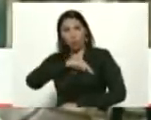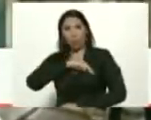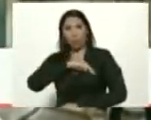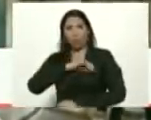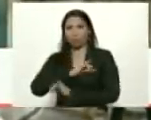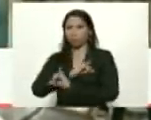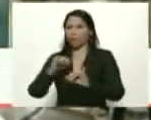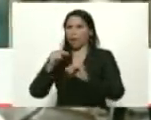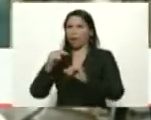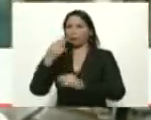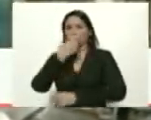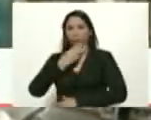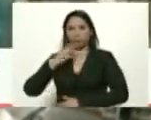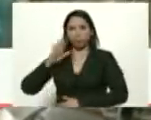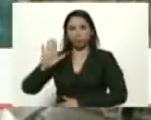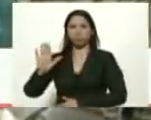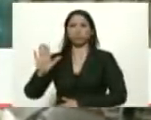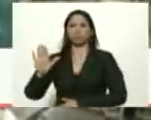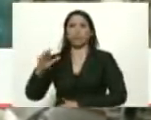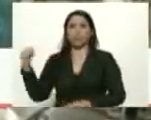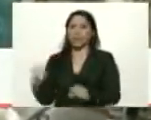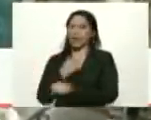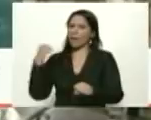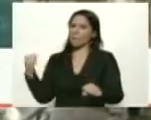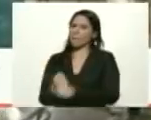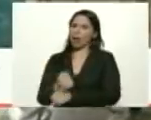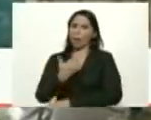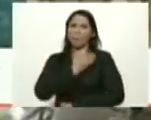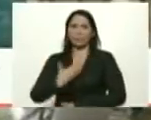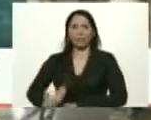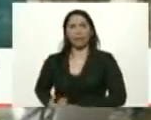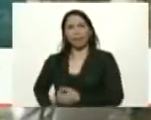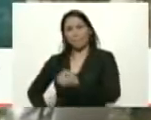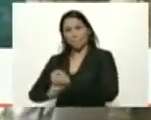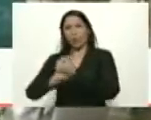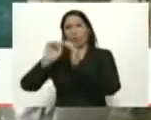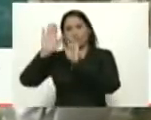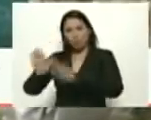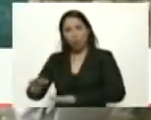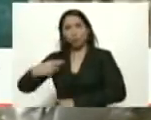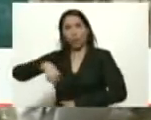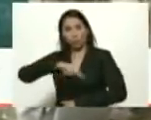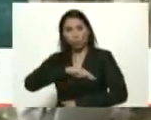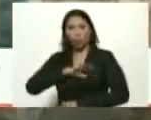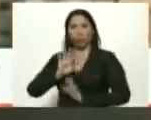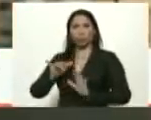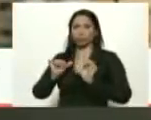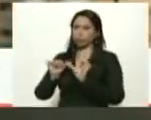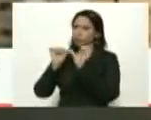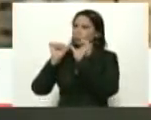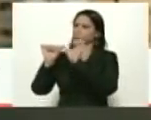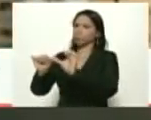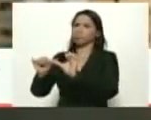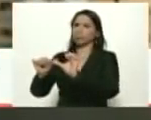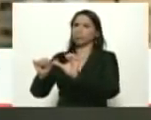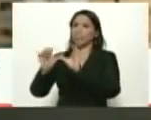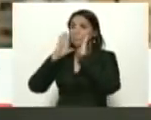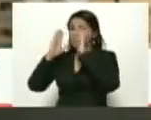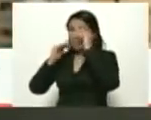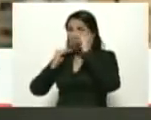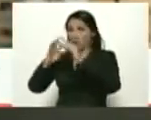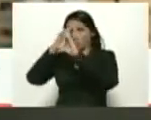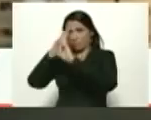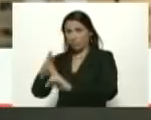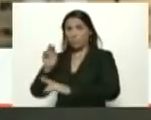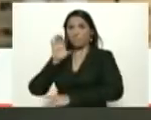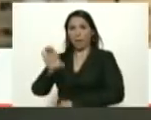estamos comprometidos con su gestión, presidente, y de esa manera nosotros seguiremos cumpliendo con el país,